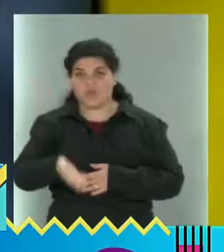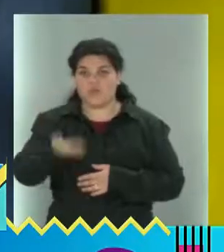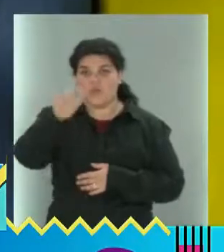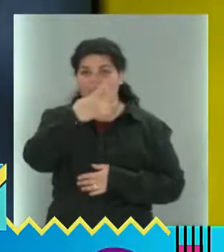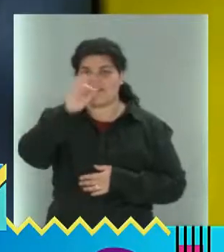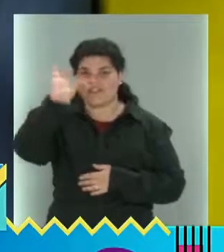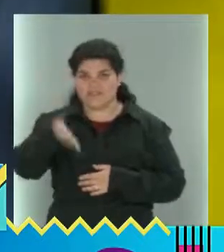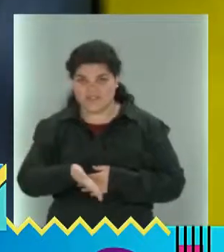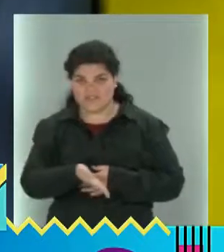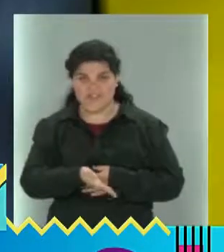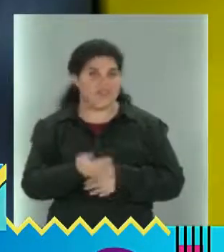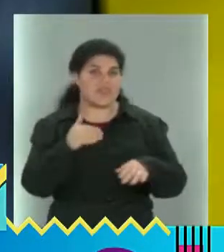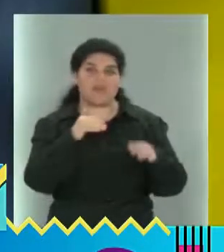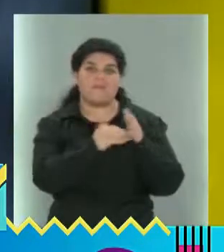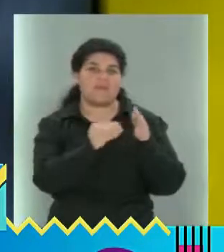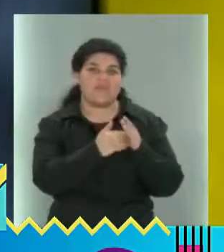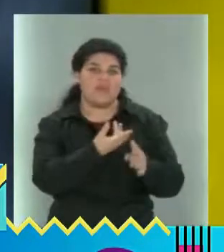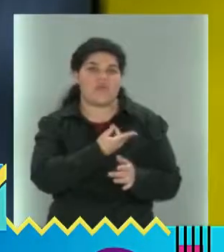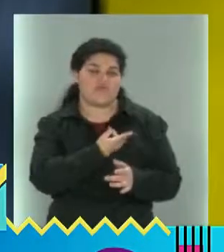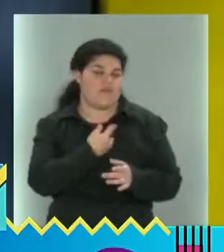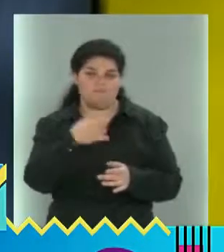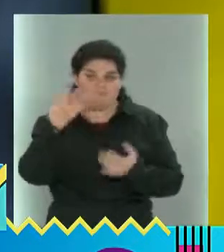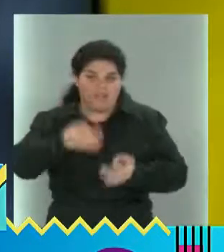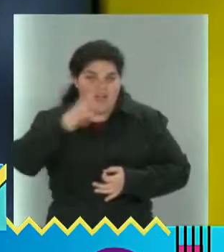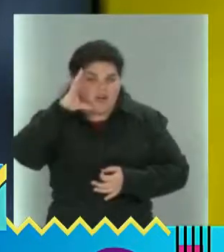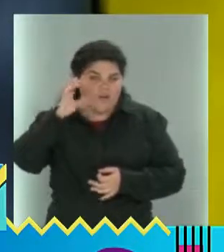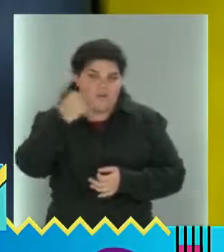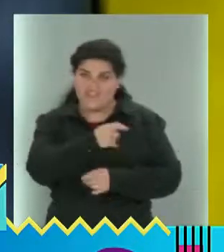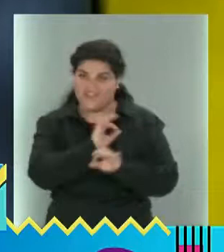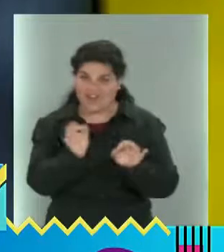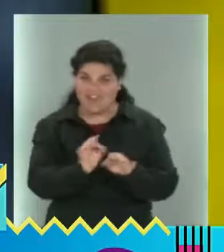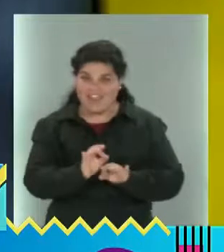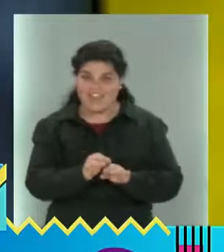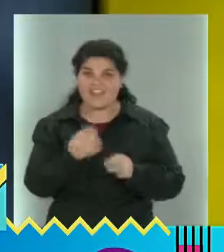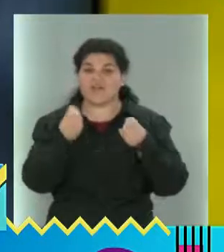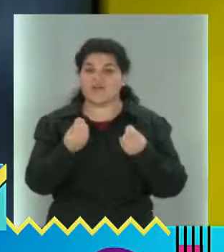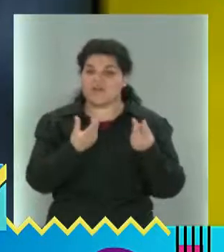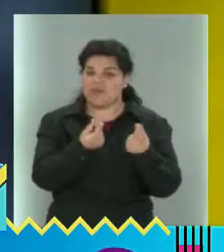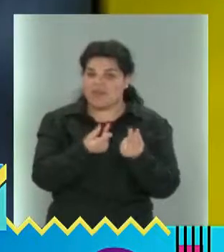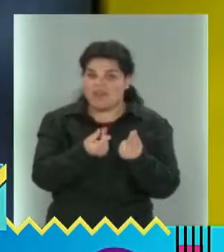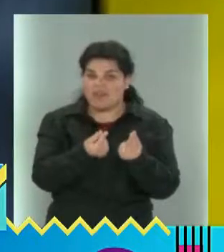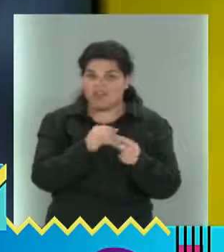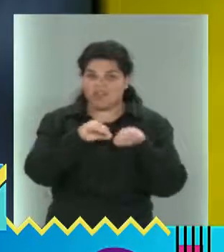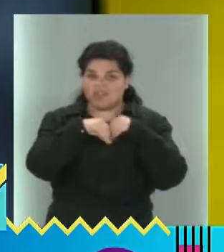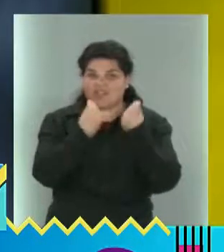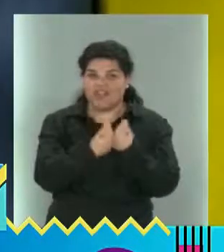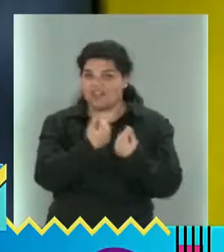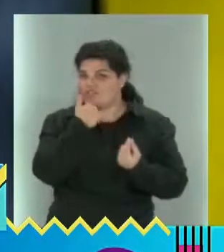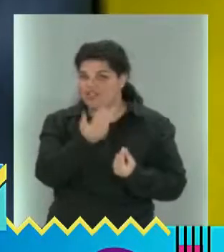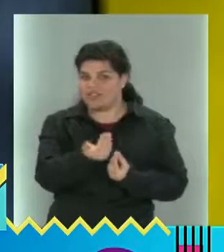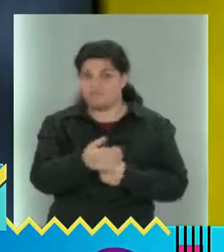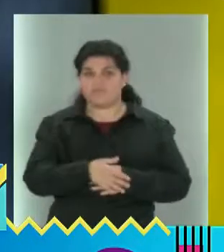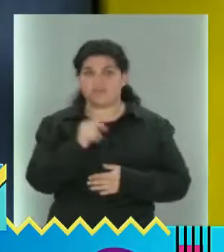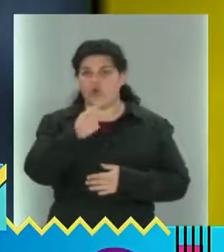la base. Habría que ver, no los tengo en la cabeza, cuáles son los valores netos frente a la total de la producción, al total de los refinados. Debe ser menos